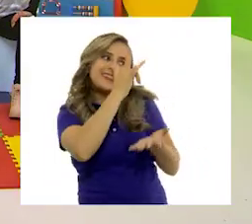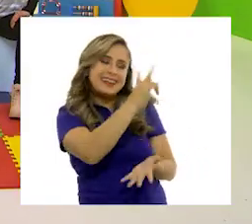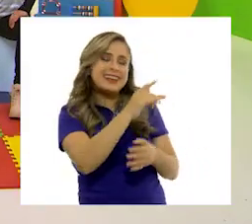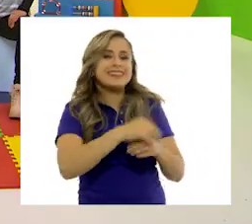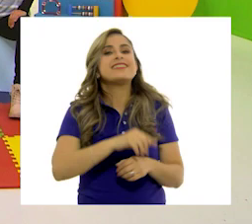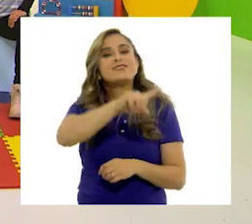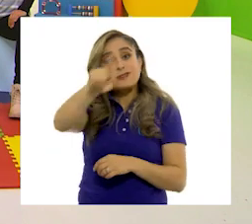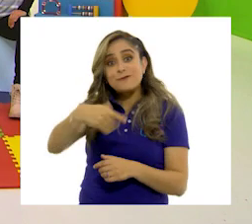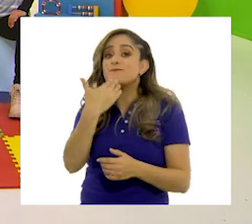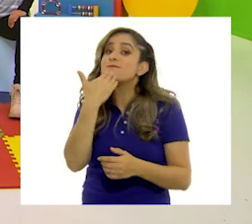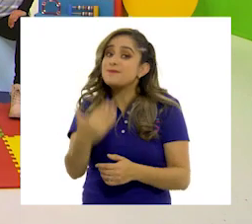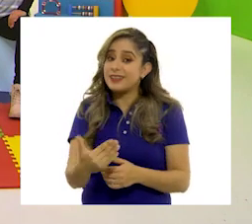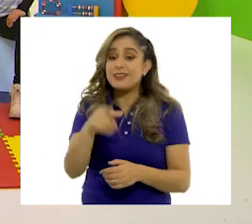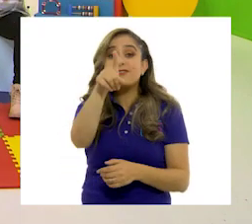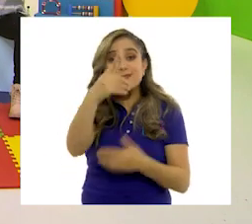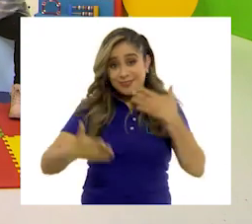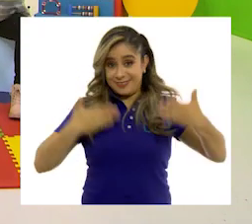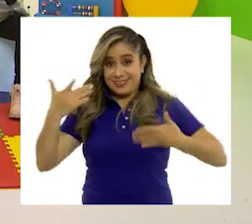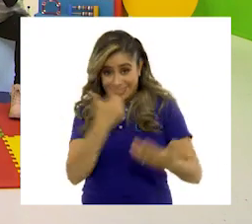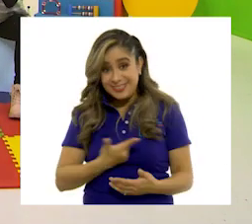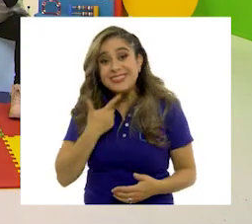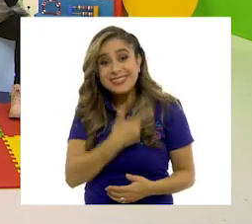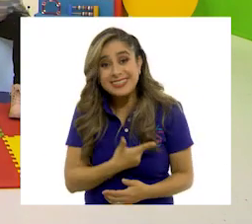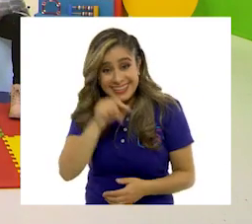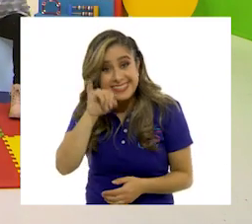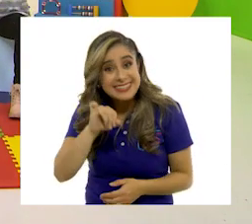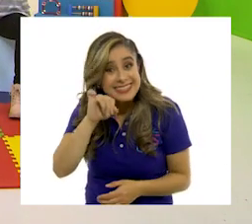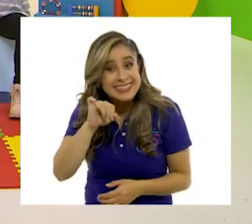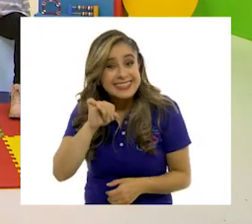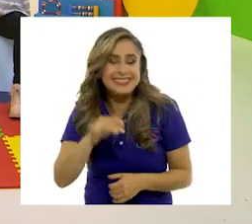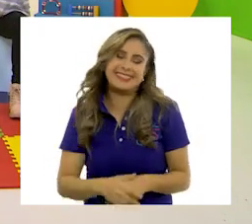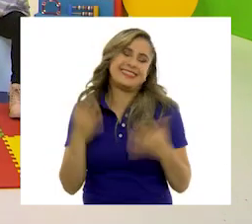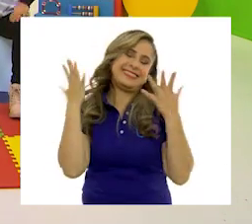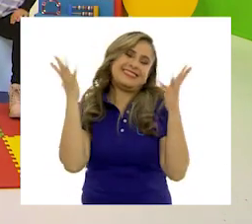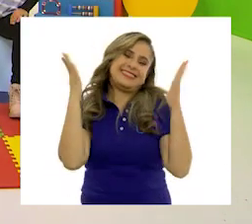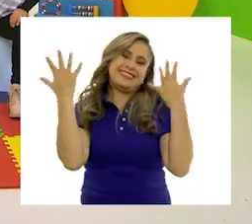bien. Allá en casa, ¿lo disfrutaron? ¡Sí!